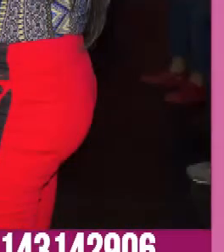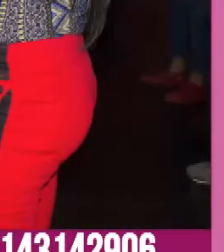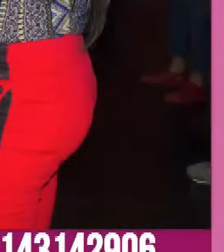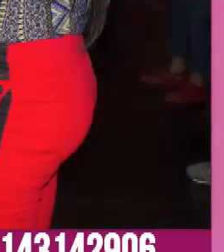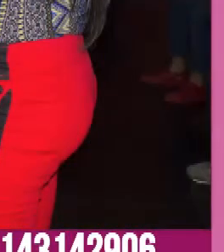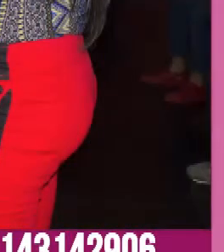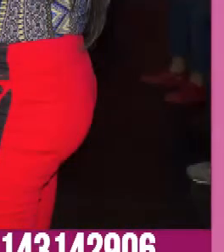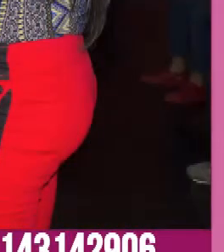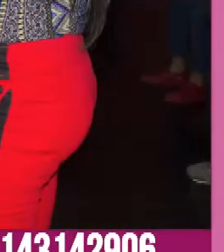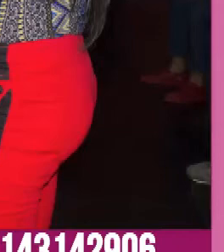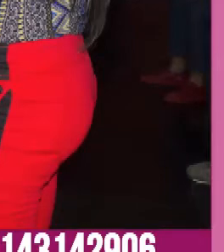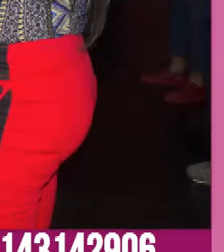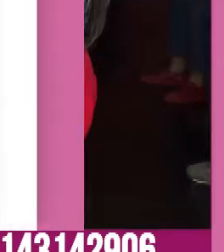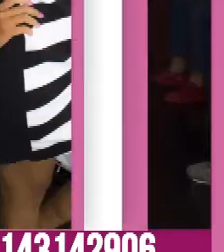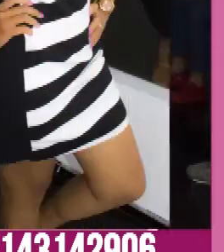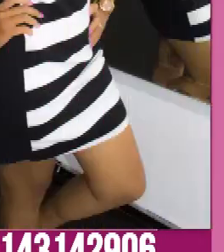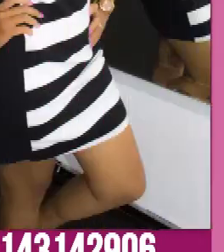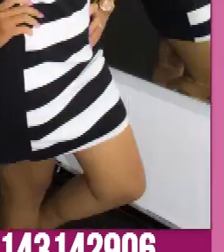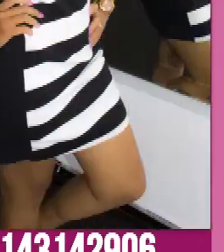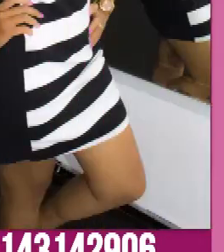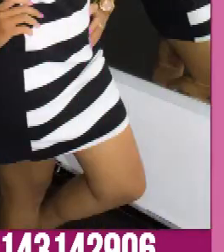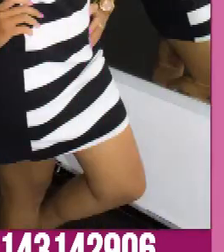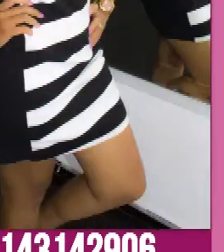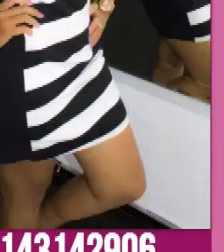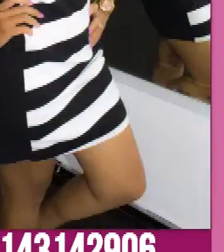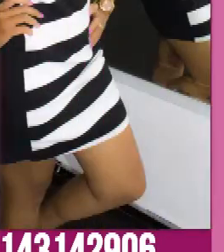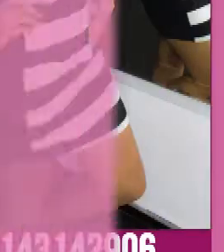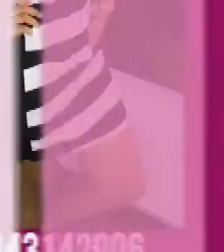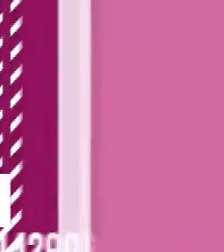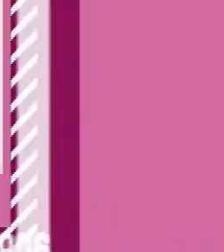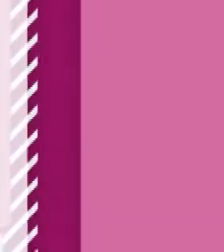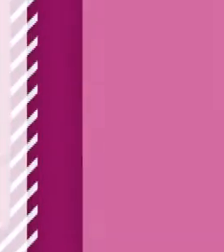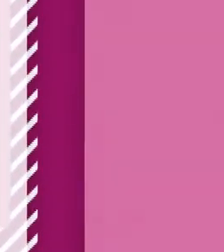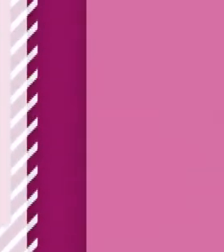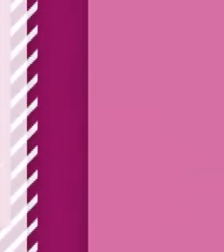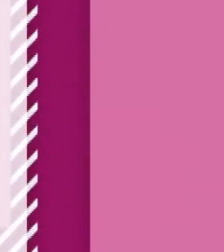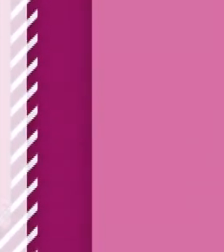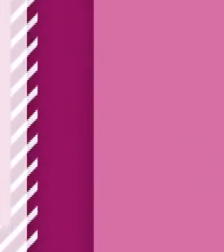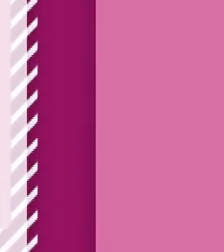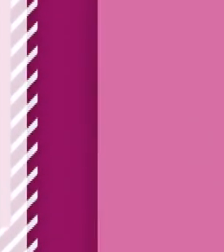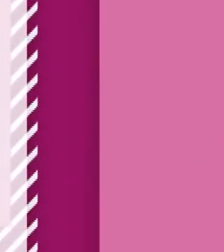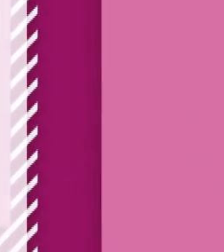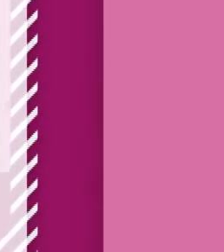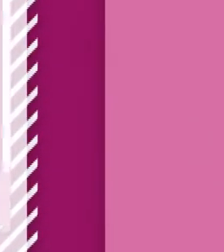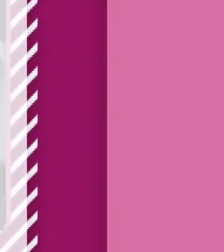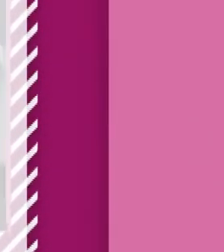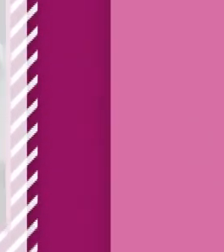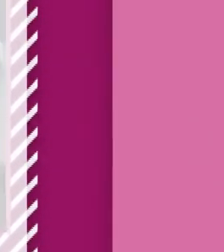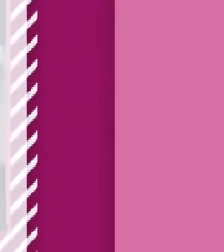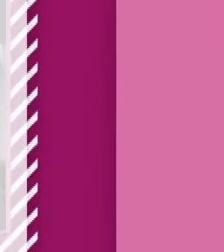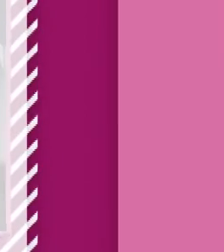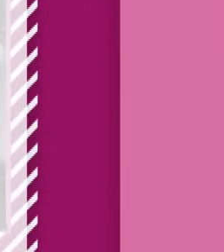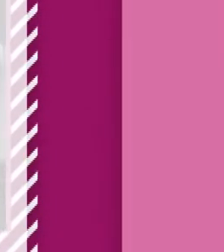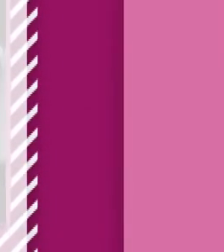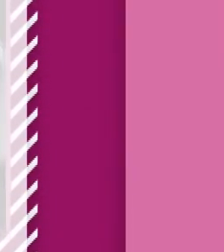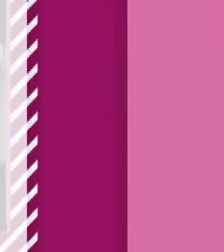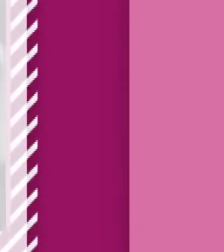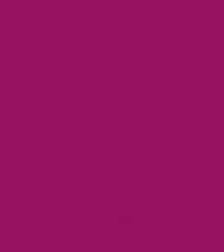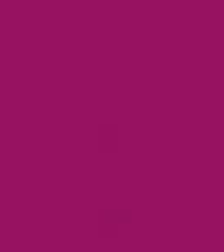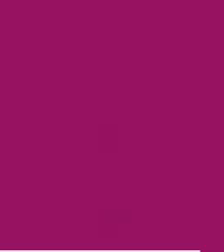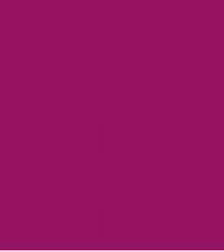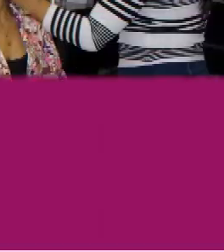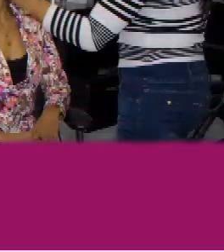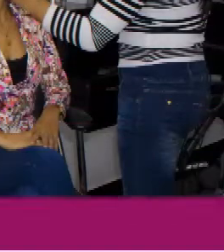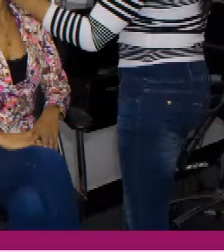Maquillador profesional, asesoría de imagen personalizada y todo lo que necesitas para verte y sentirte espectacular. Edwin Ortiz, asesor de